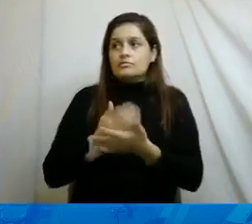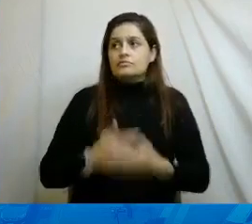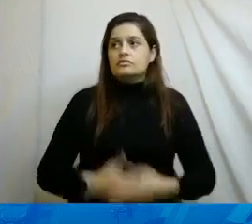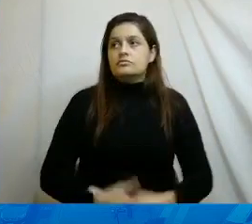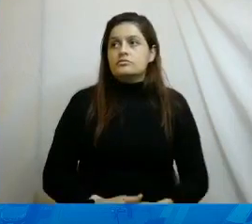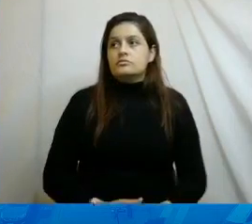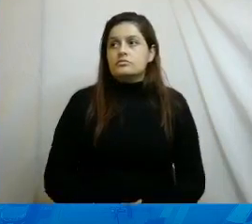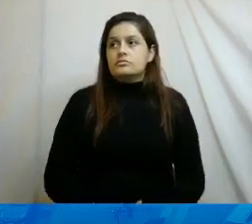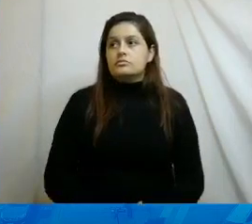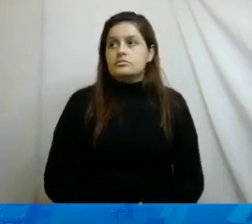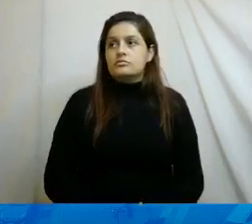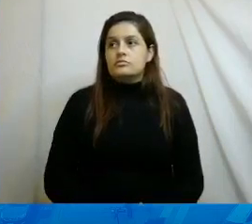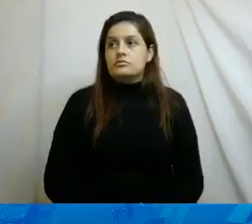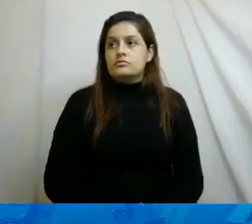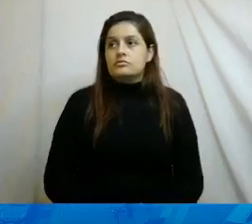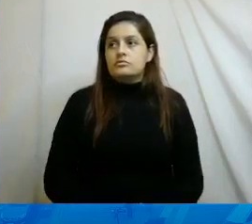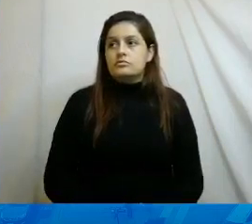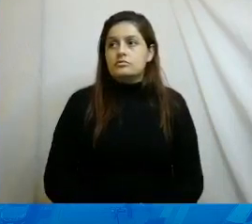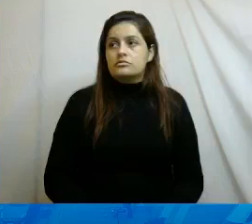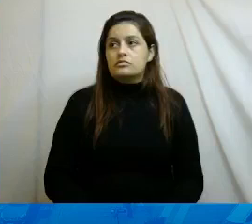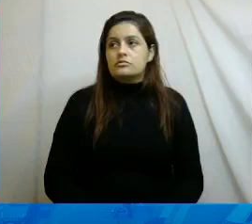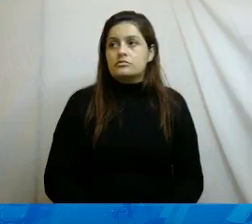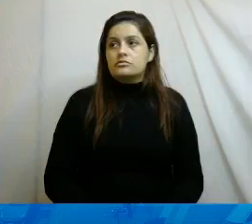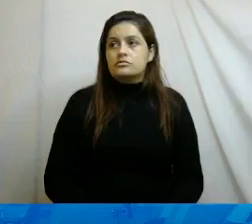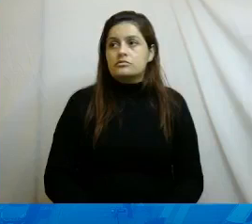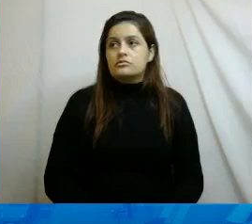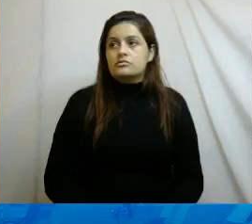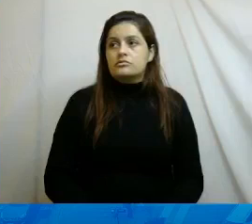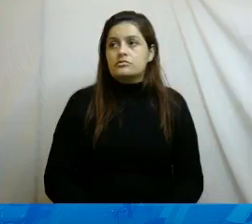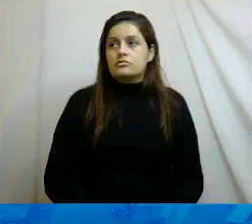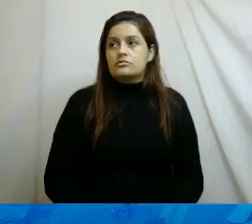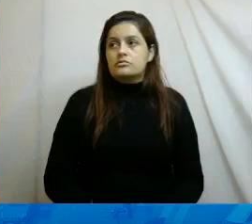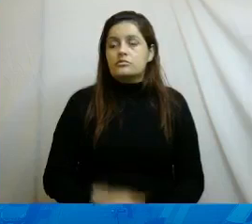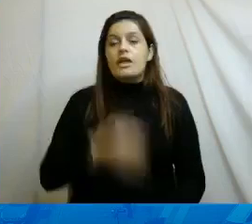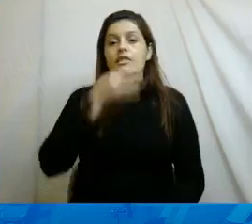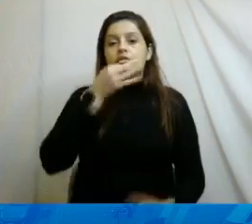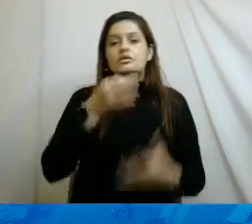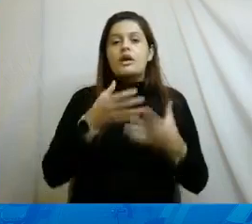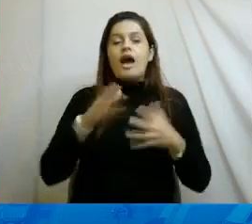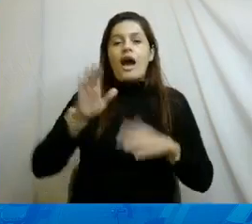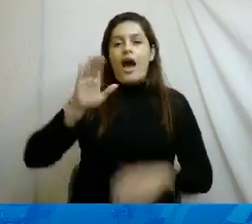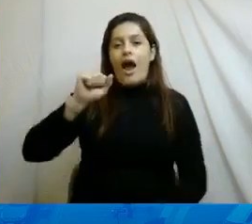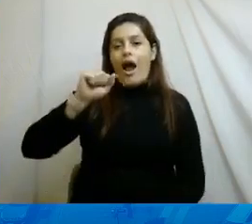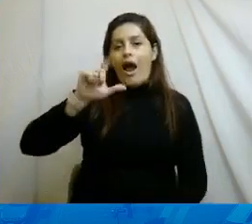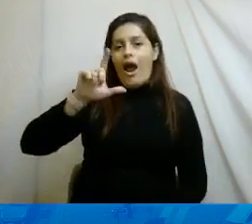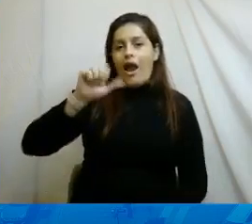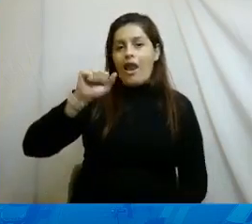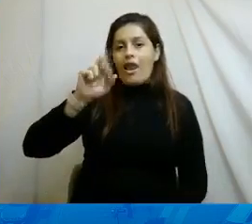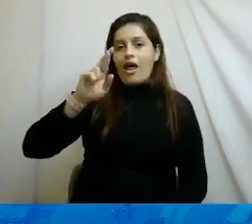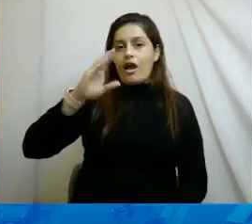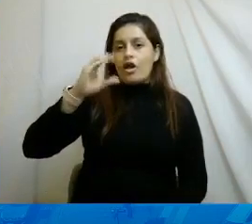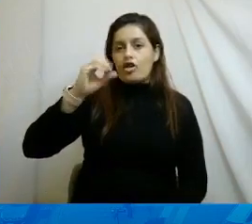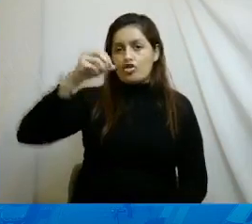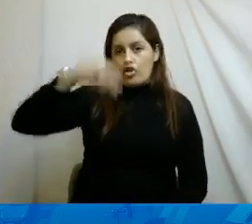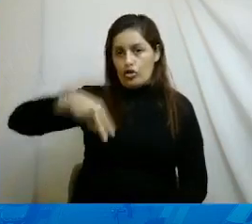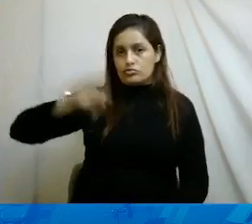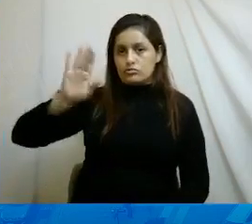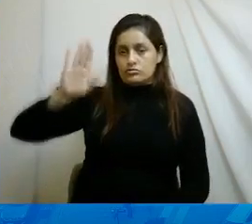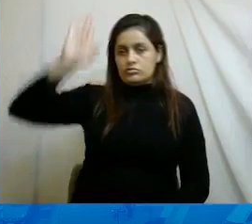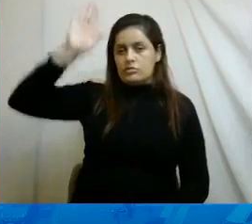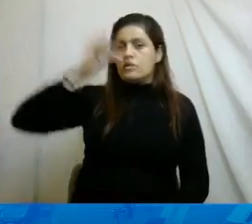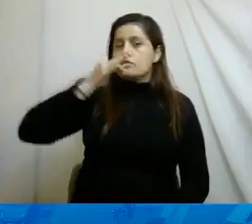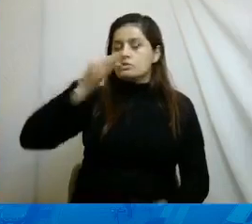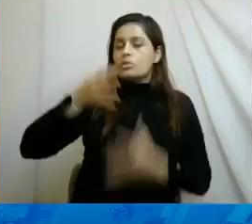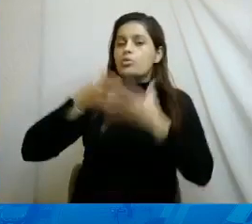Concejales, está abierta la palabra. Concejal Alarcón. Muchas gracias, alcaldesa. Agradecer también la exposición de